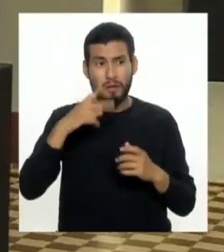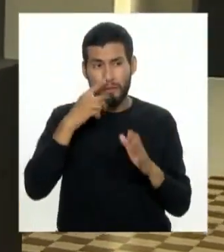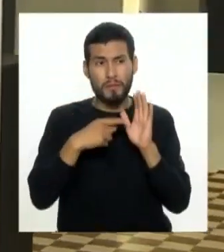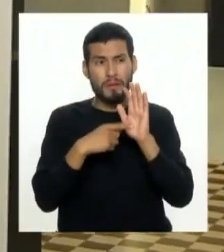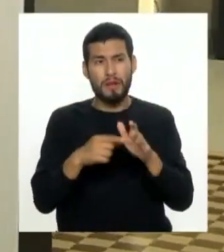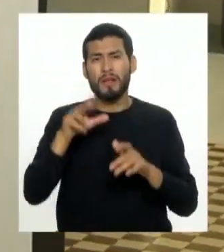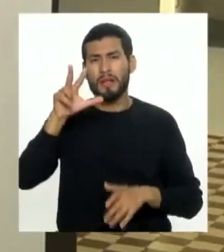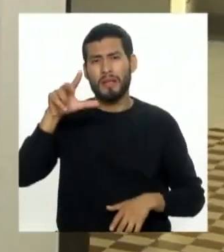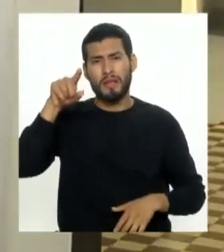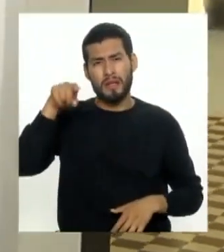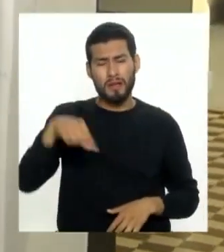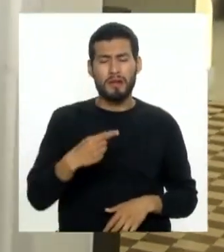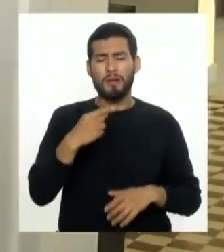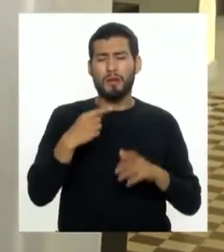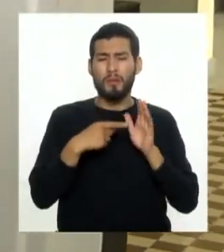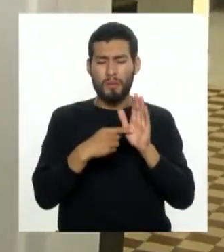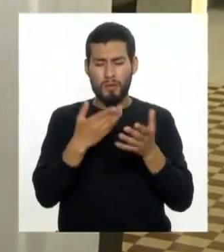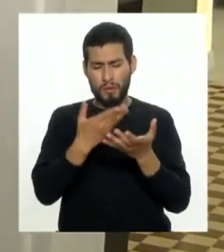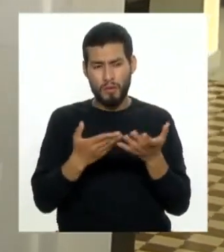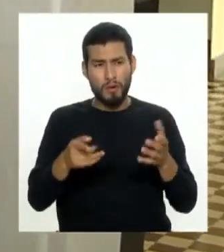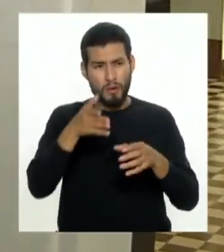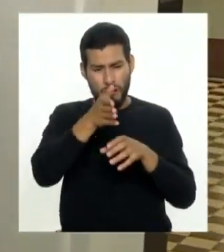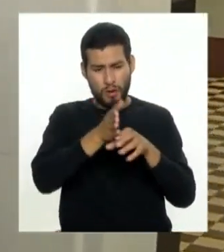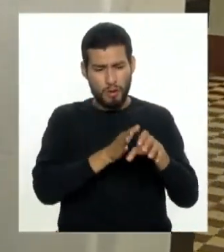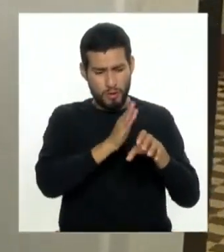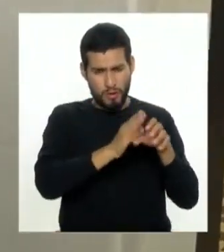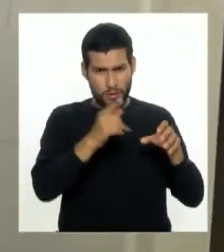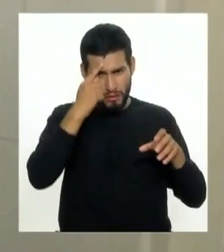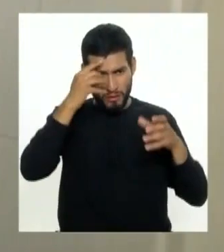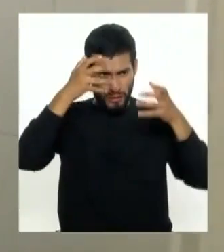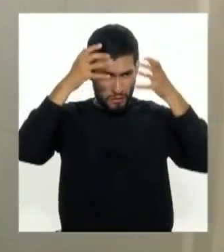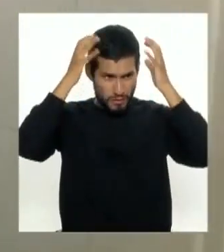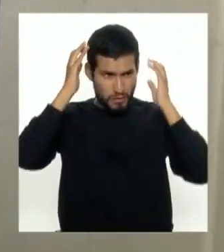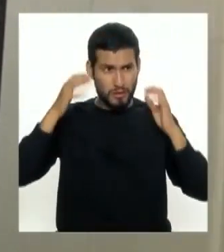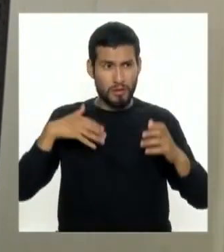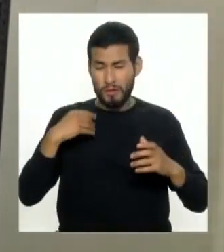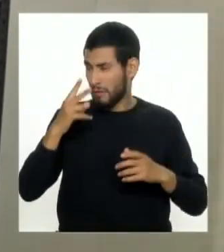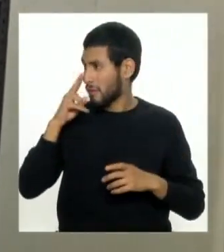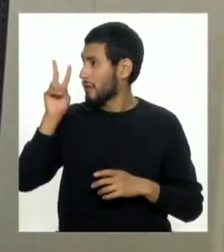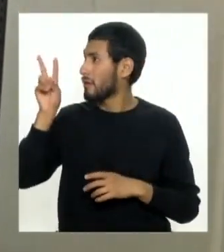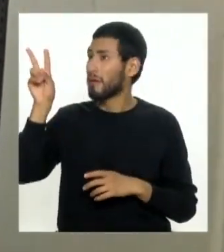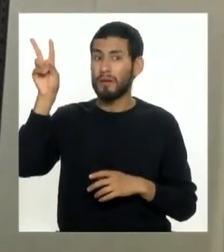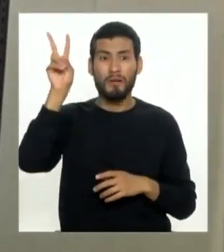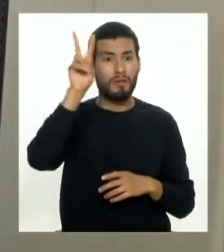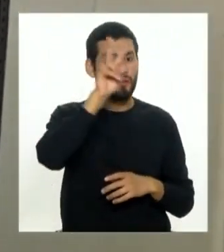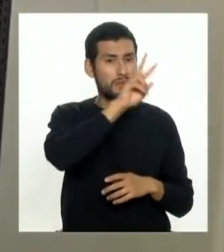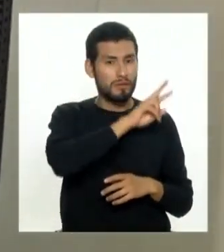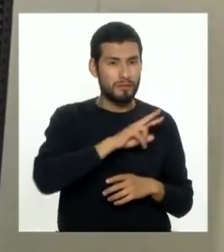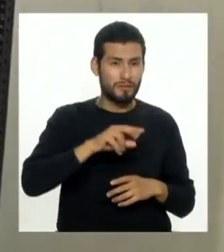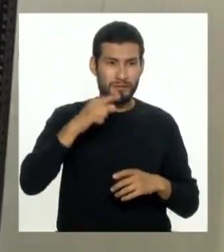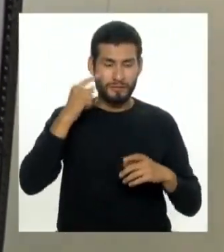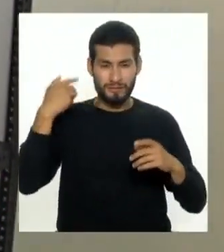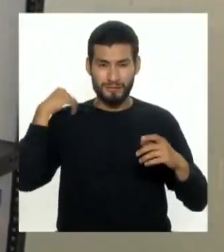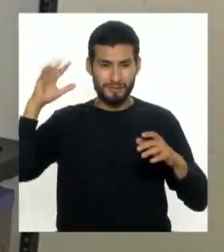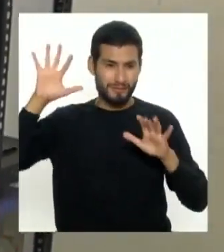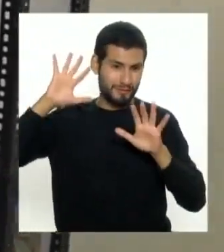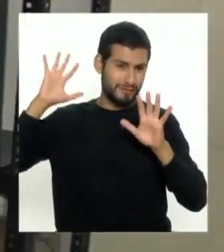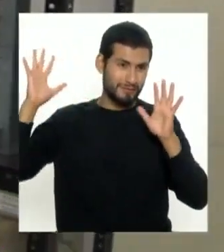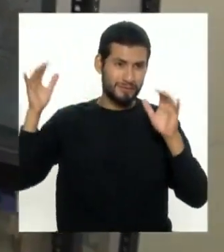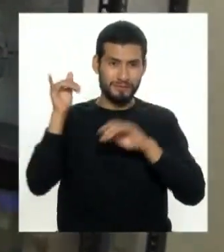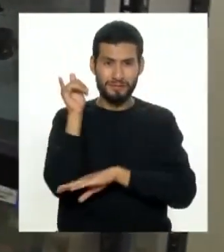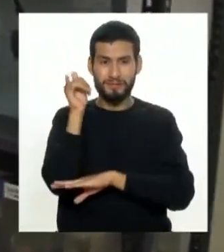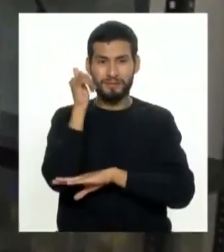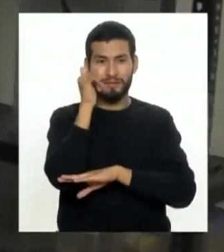exhiben 3.000 muestras de cortes de cerebro que podemos ir apreciando, ¿no?, en este panito que hace nuestro